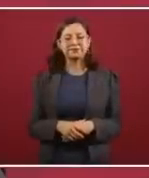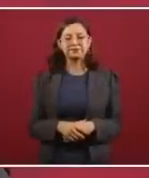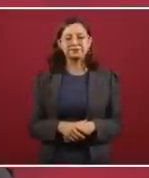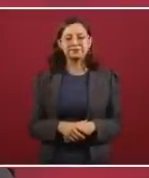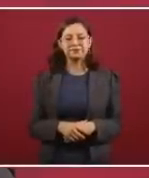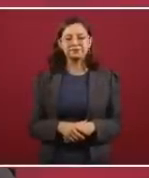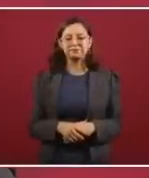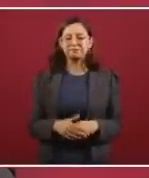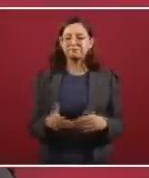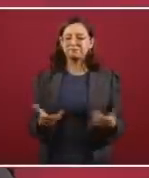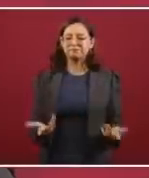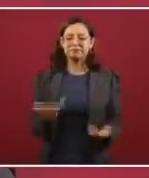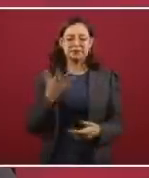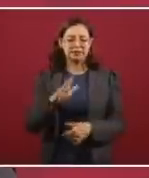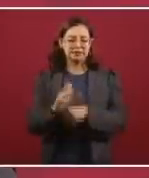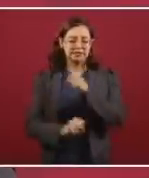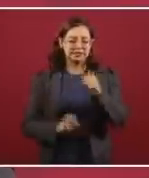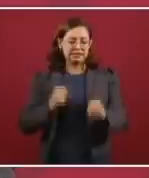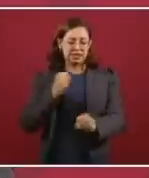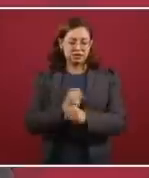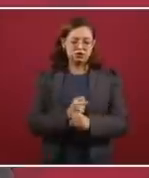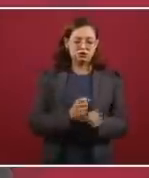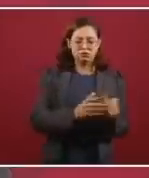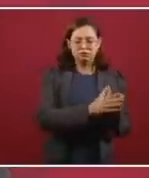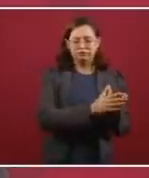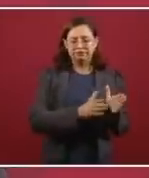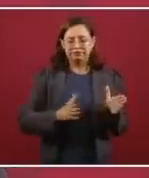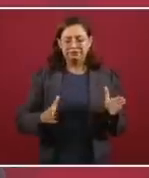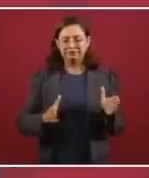en el sexenio de